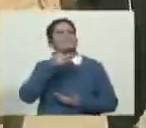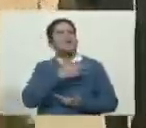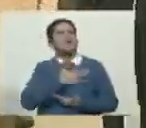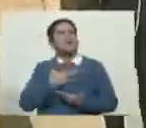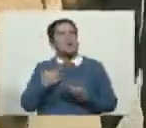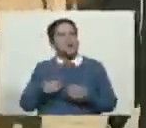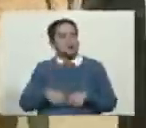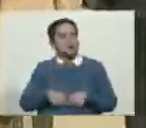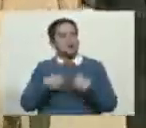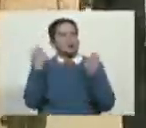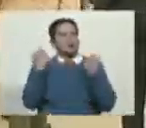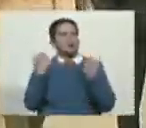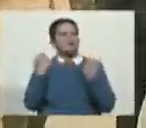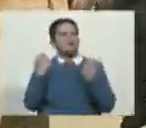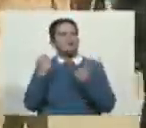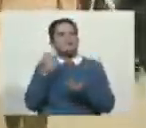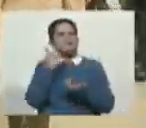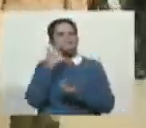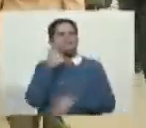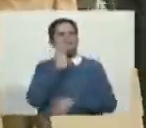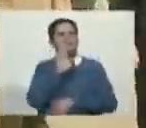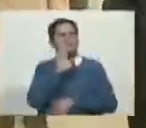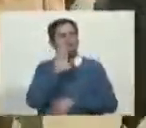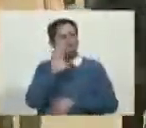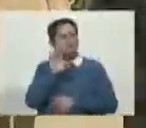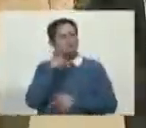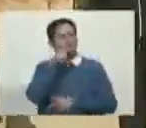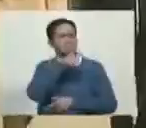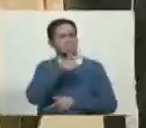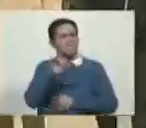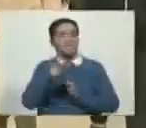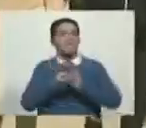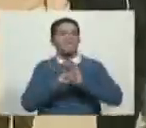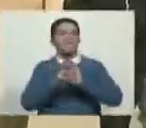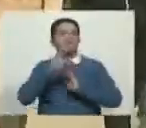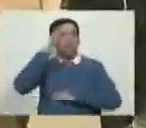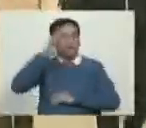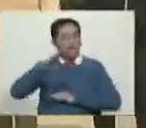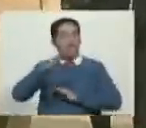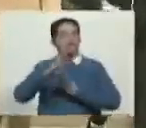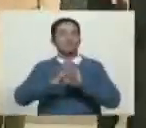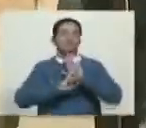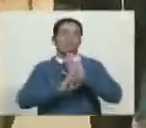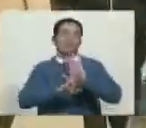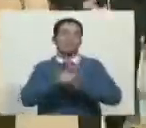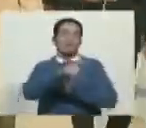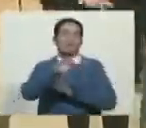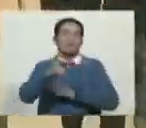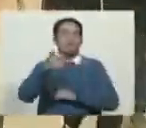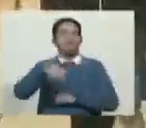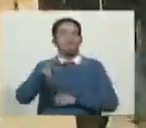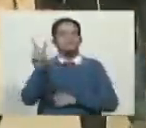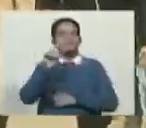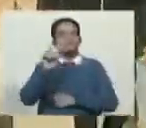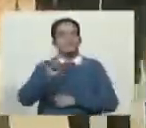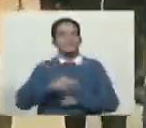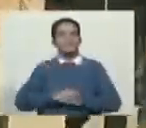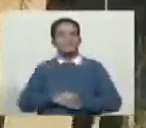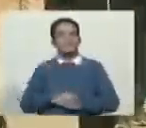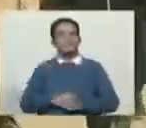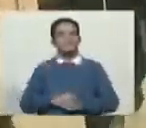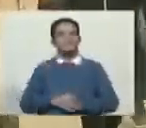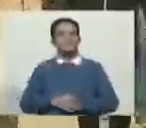enlodar el nombre de los soldados y representantes del cuerpo castrense en nuestro país, en la